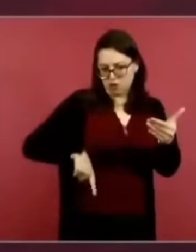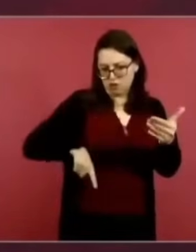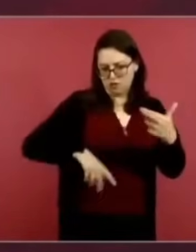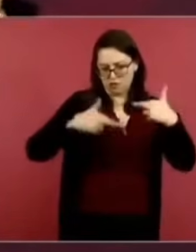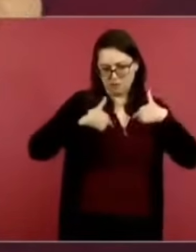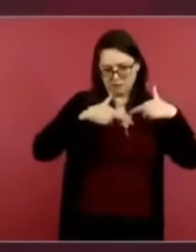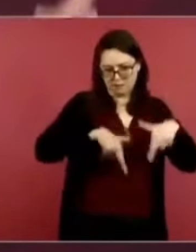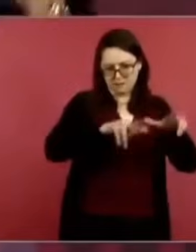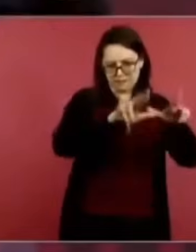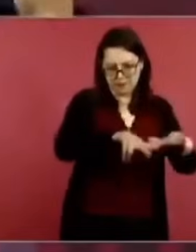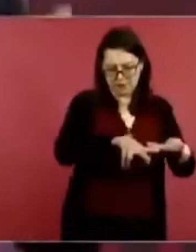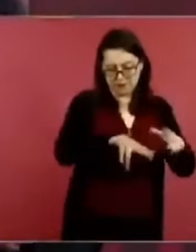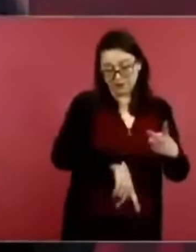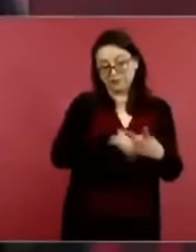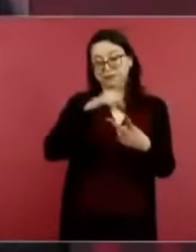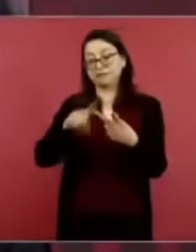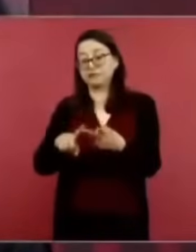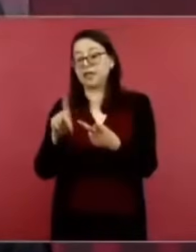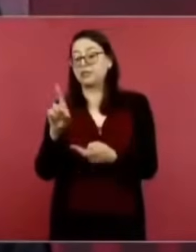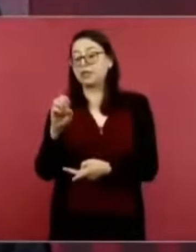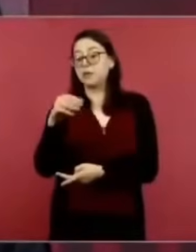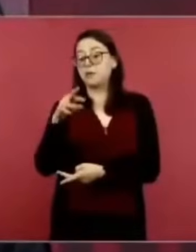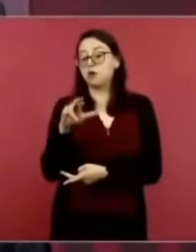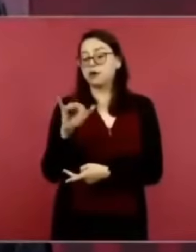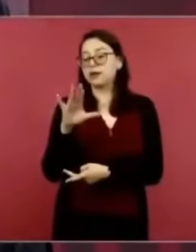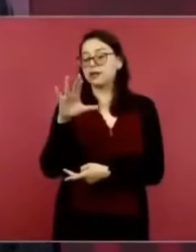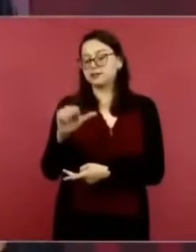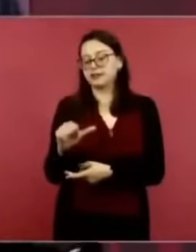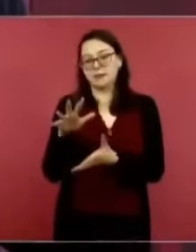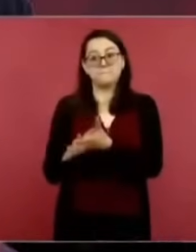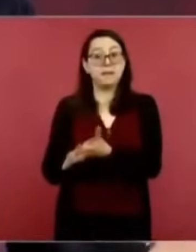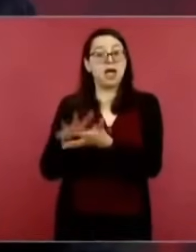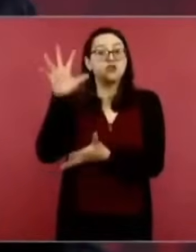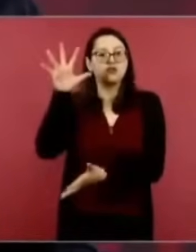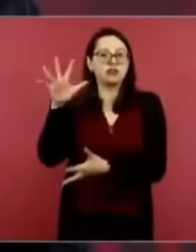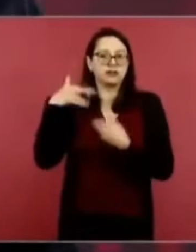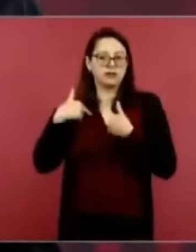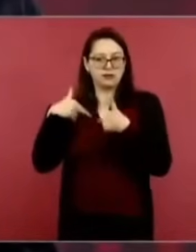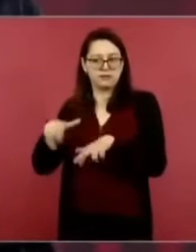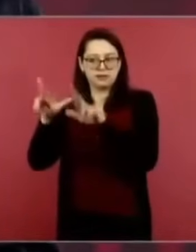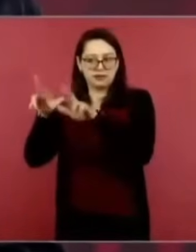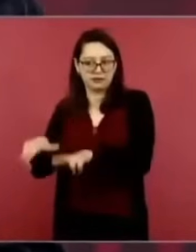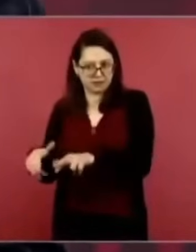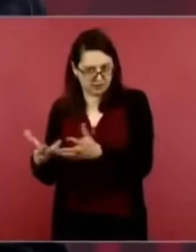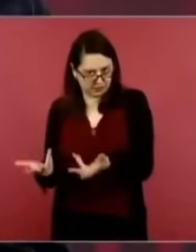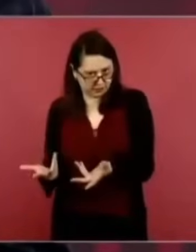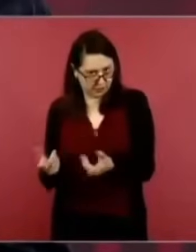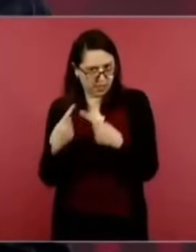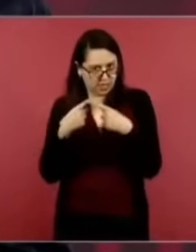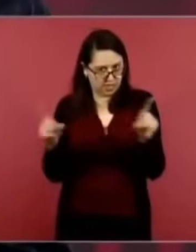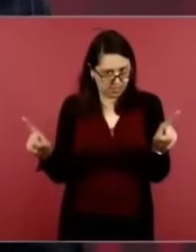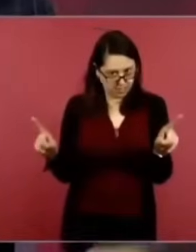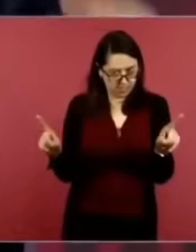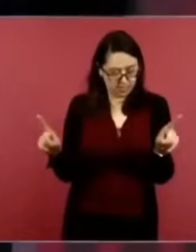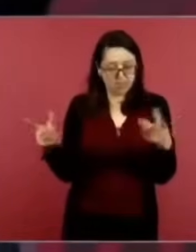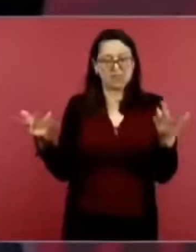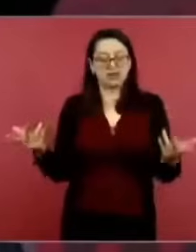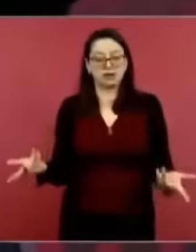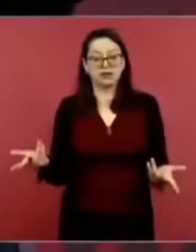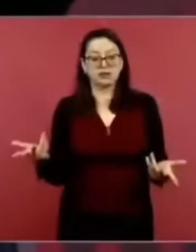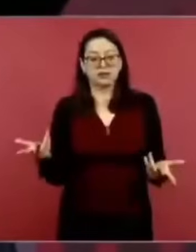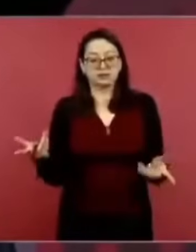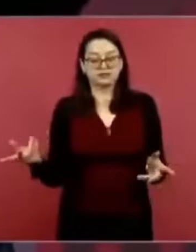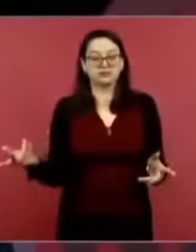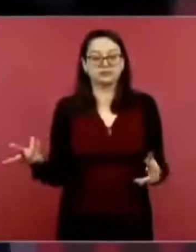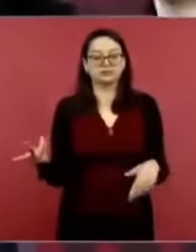vivimos en una república democrática, cuando en realidad los que mandan